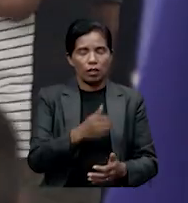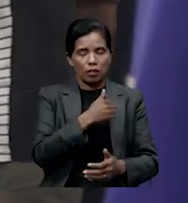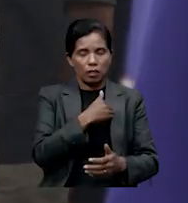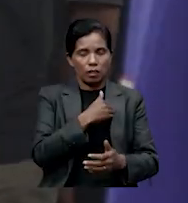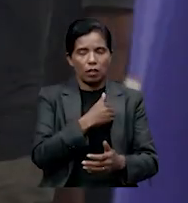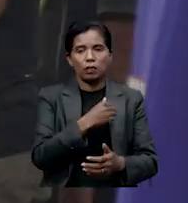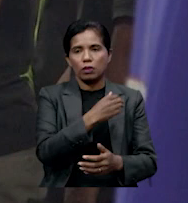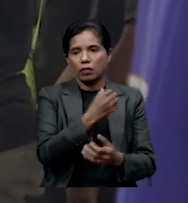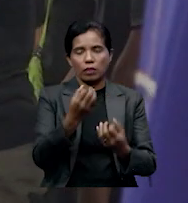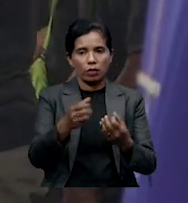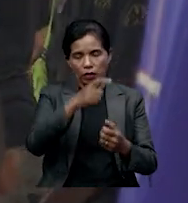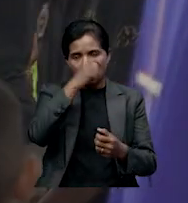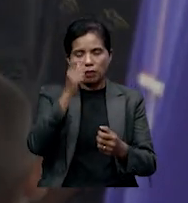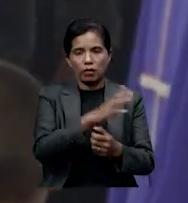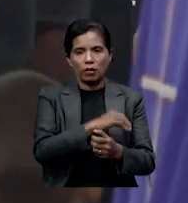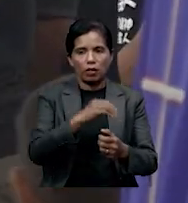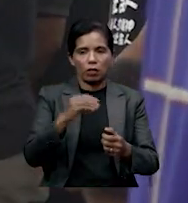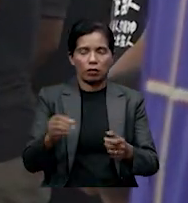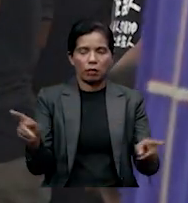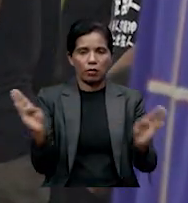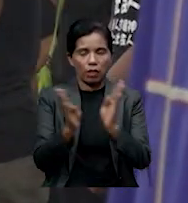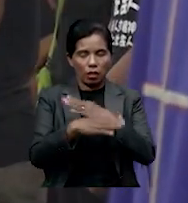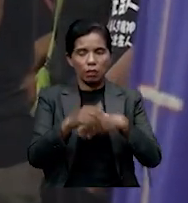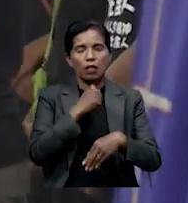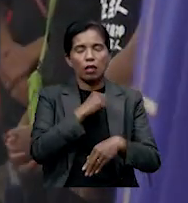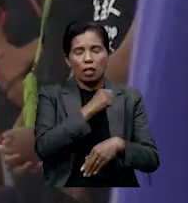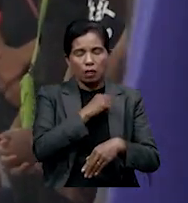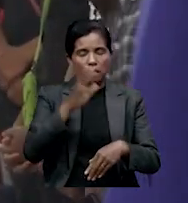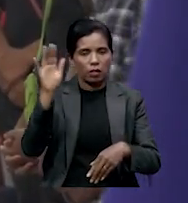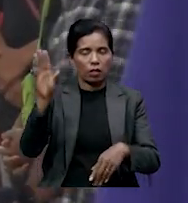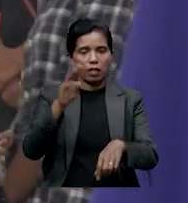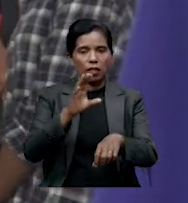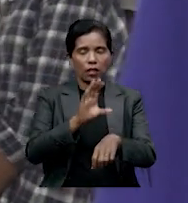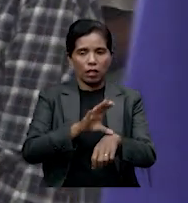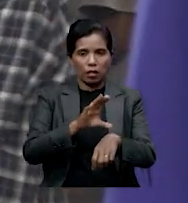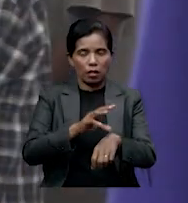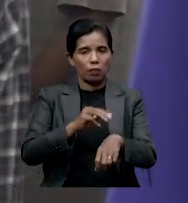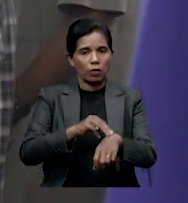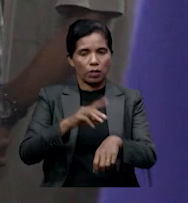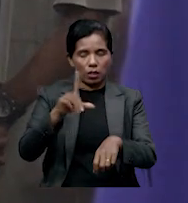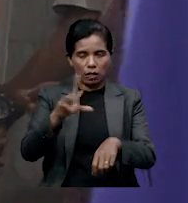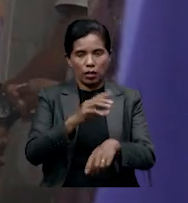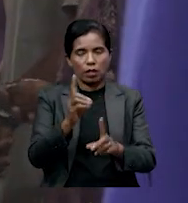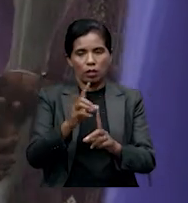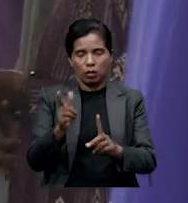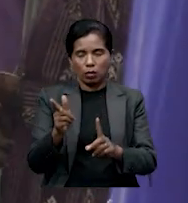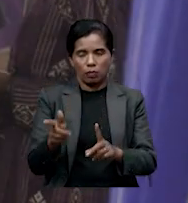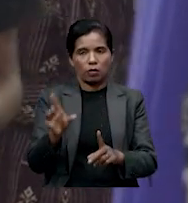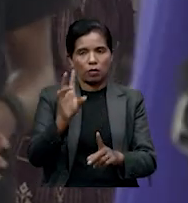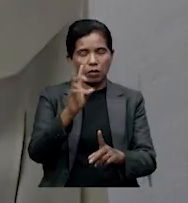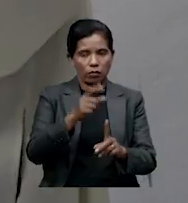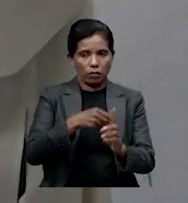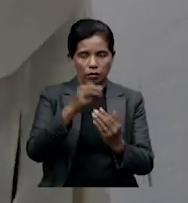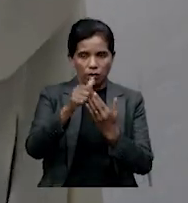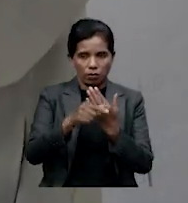Hela e Hebe 2, depois ordena sai diácono para Hela e a paróquia Motael, e a lorong granulo sin hito fulang masu tinerin rua